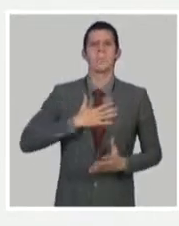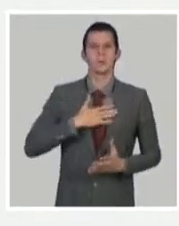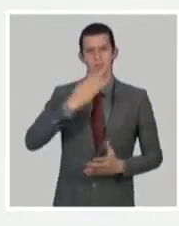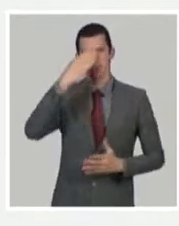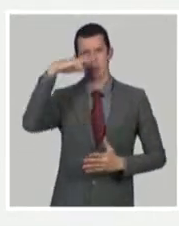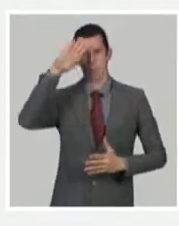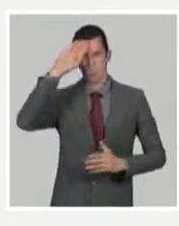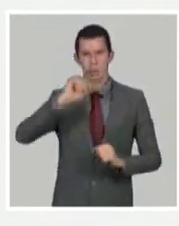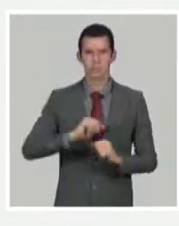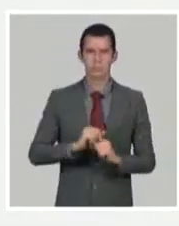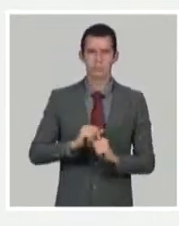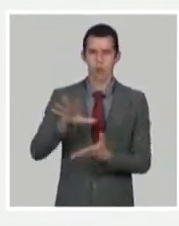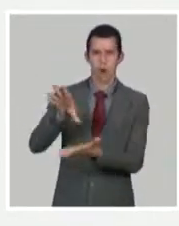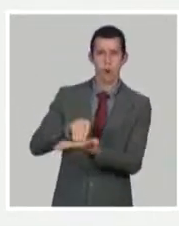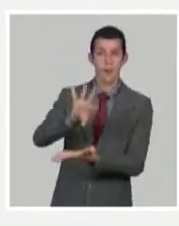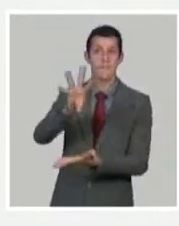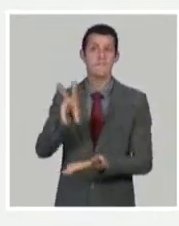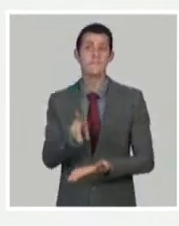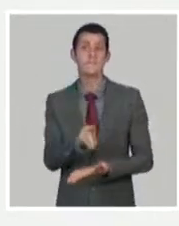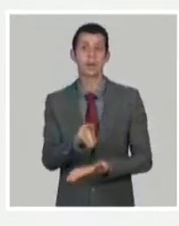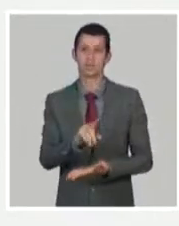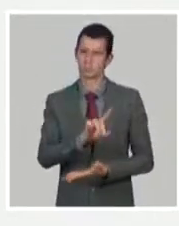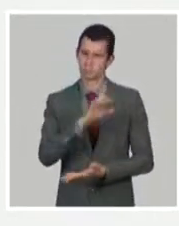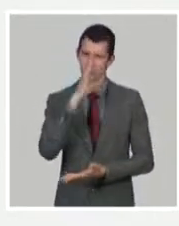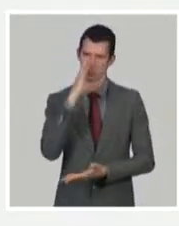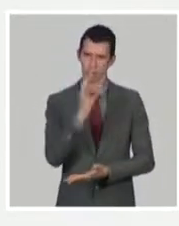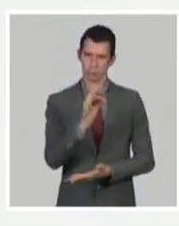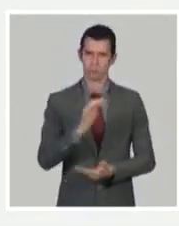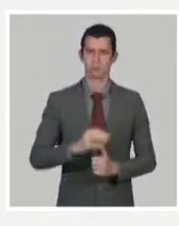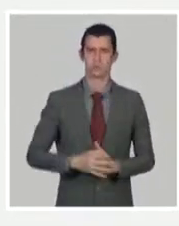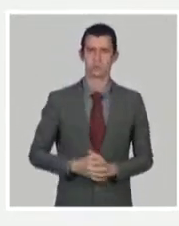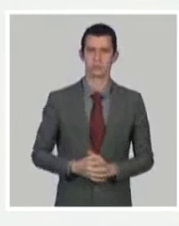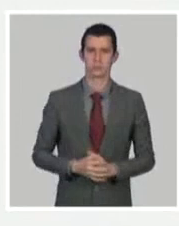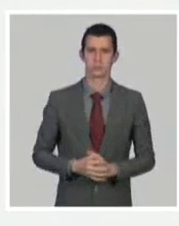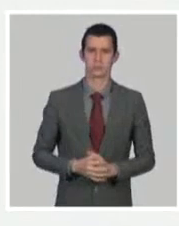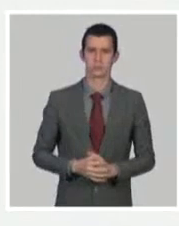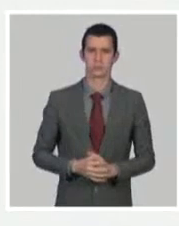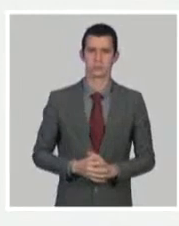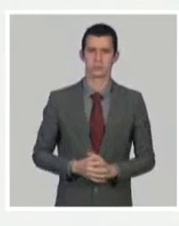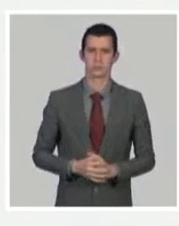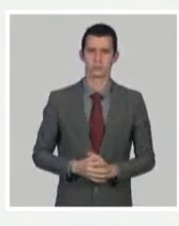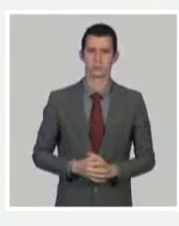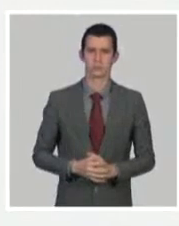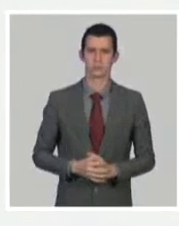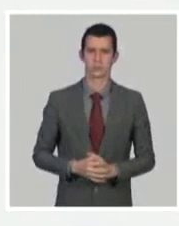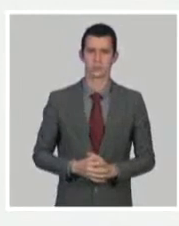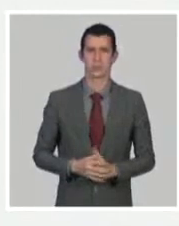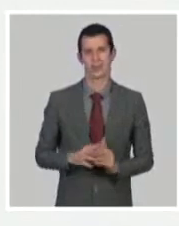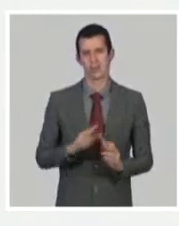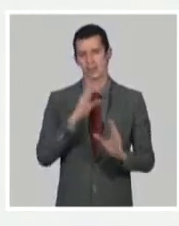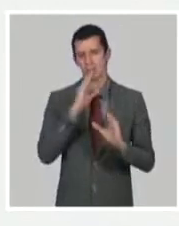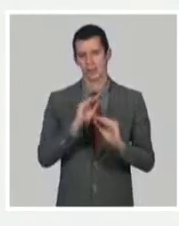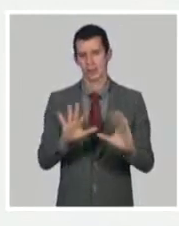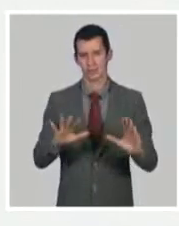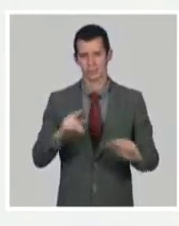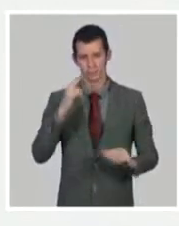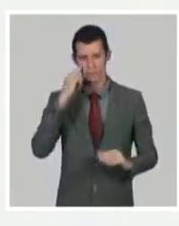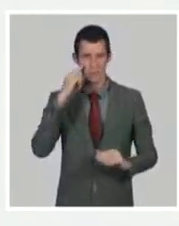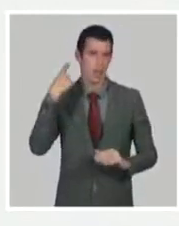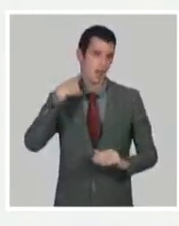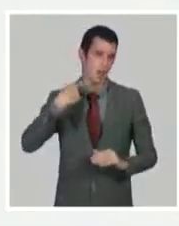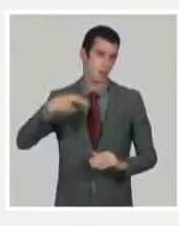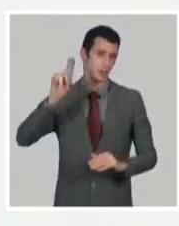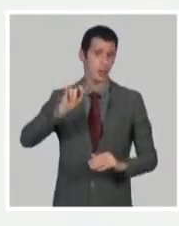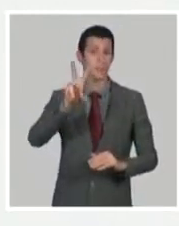creo que no es ocioso hoy, Randy, volver a decir que un año como el 2020 complejo por